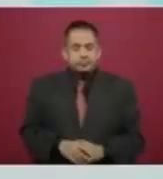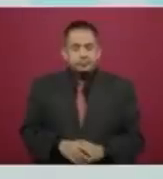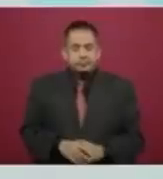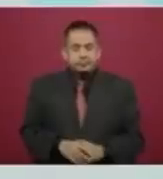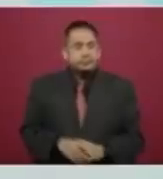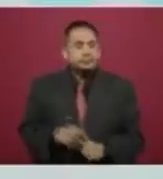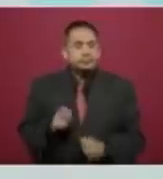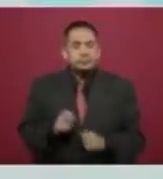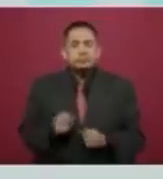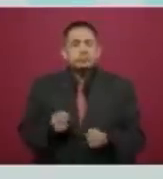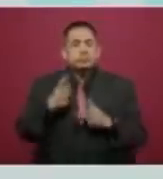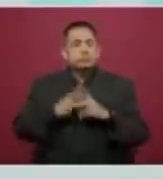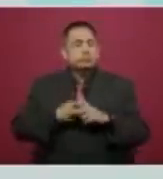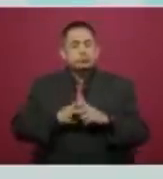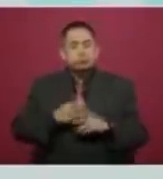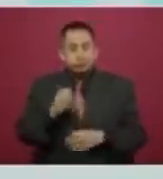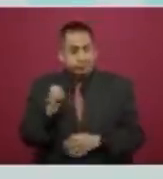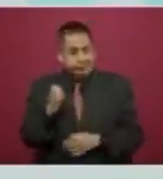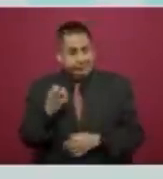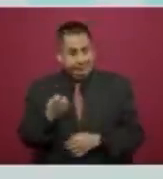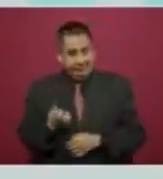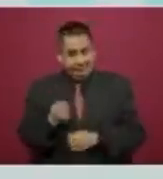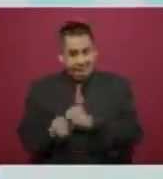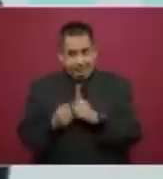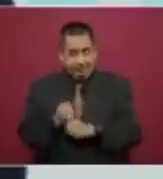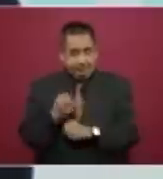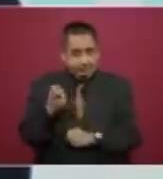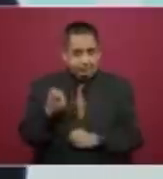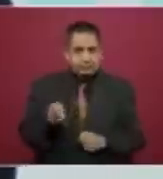El promedio en enero de este año,